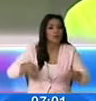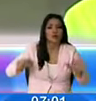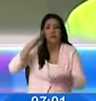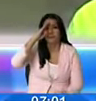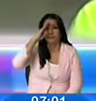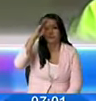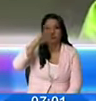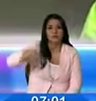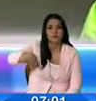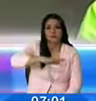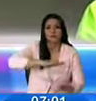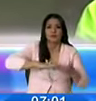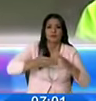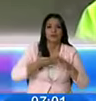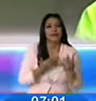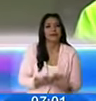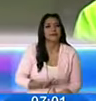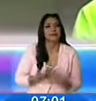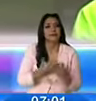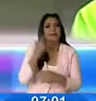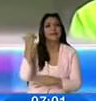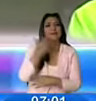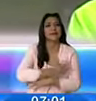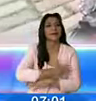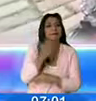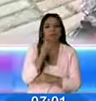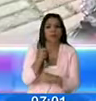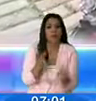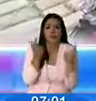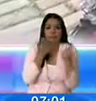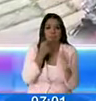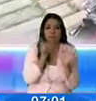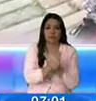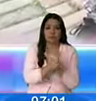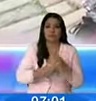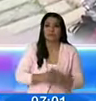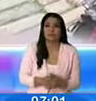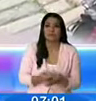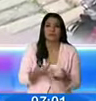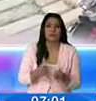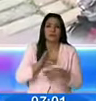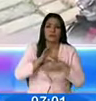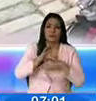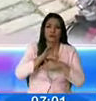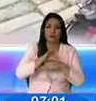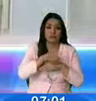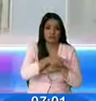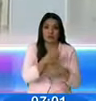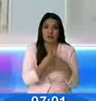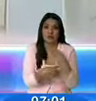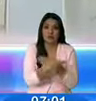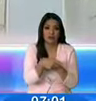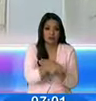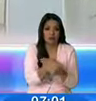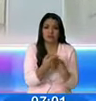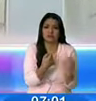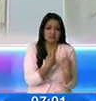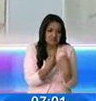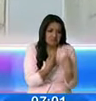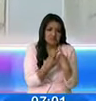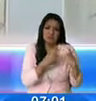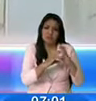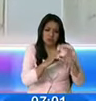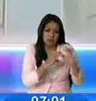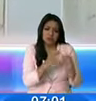policía comunitaria. No hay que esperar a 72 horas, es inmediato. Además, aconseja tener un buen canal de comunicación en el entorno familiar para que